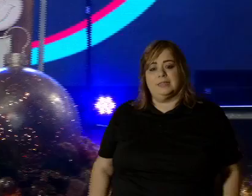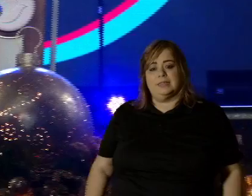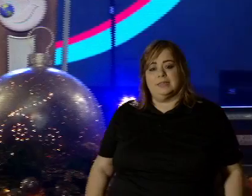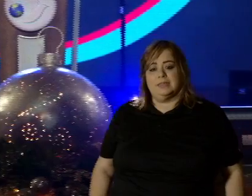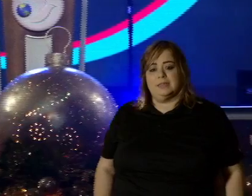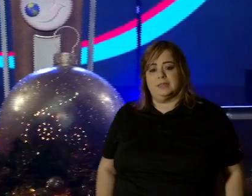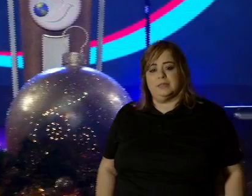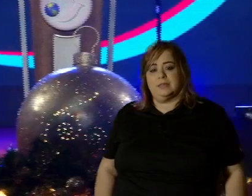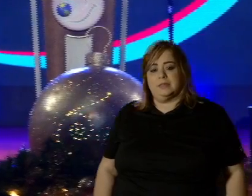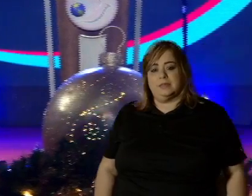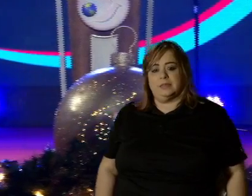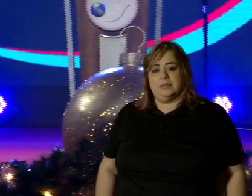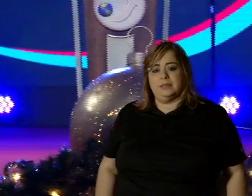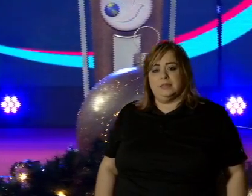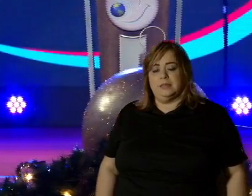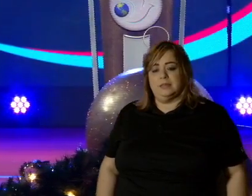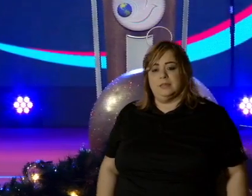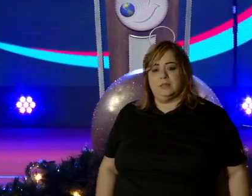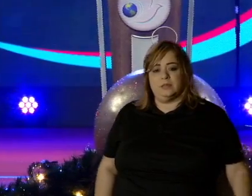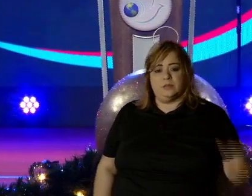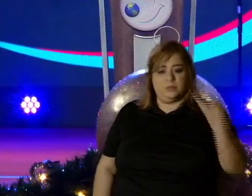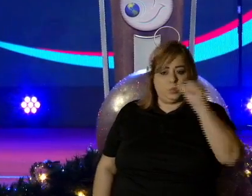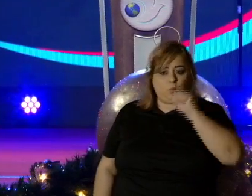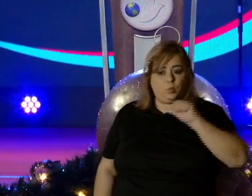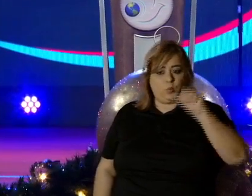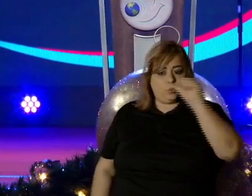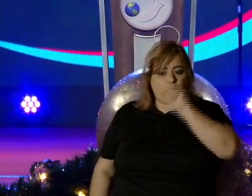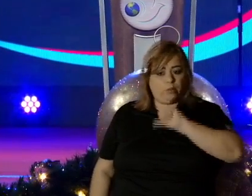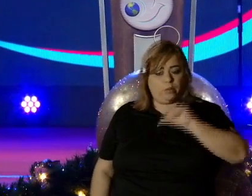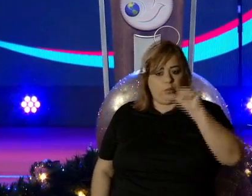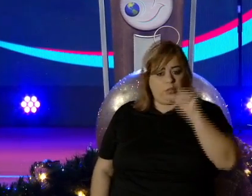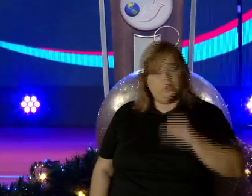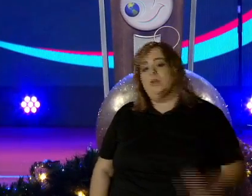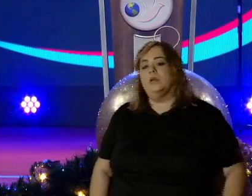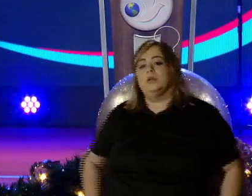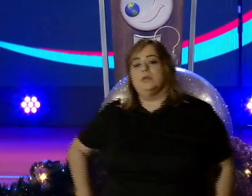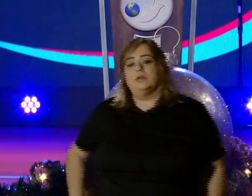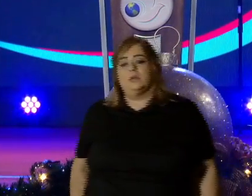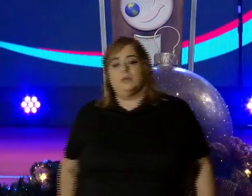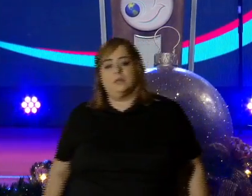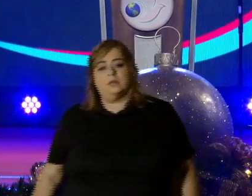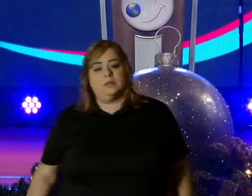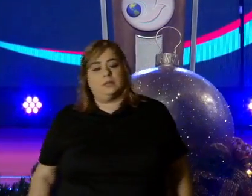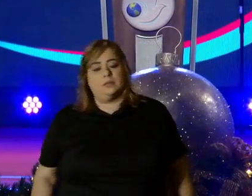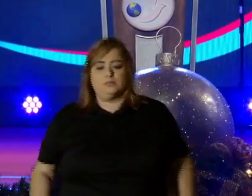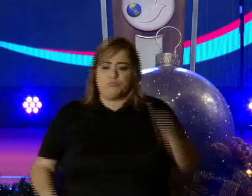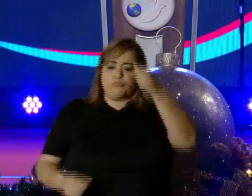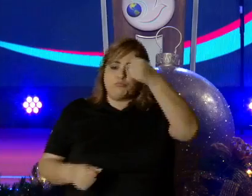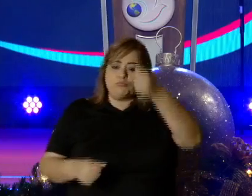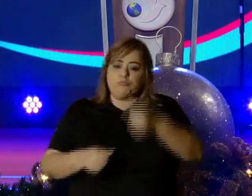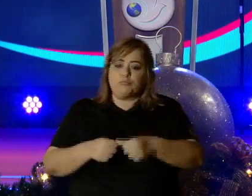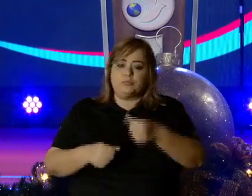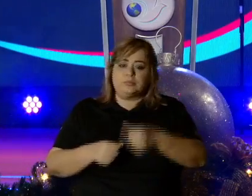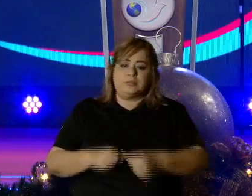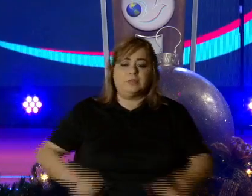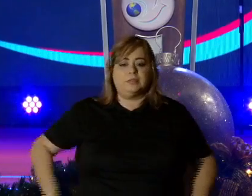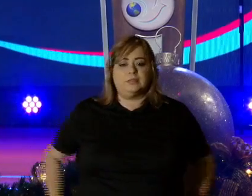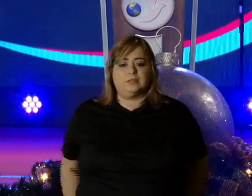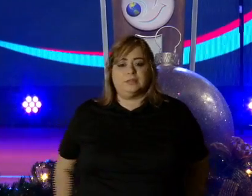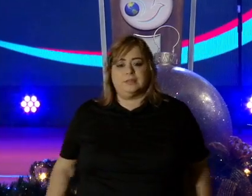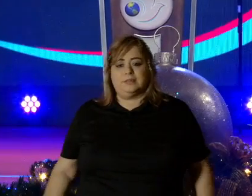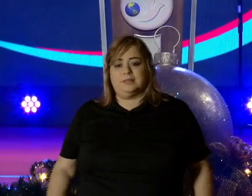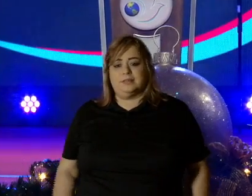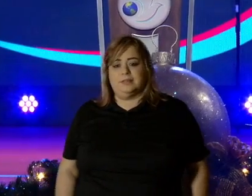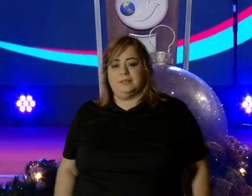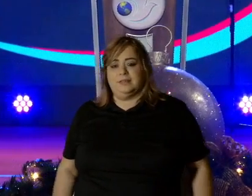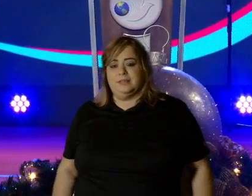agua de Florida, Aibán, qué sé yo, ¿cómo era que se llama? Lambán. ¿Tú te acuerdas de eso? Muray de Lamba, se